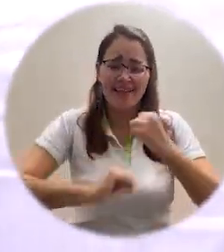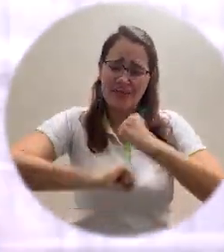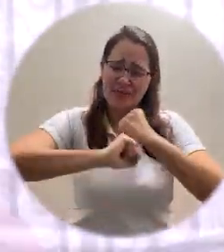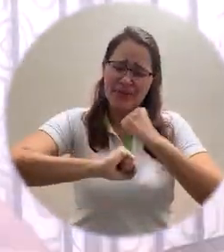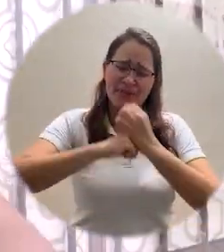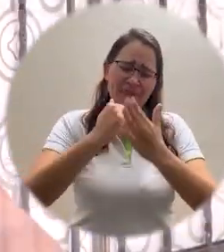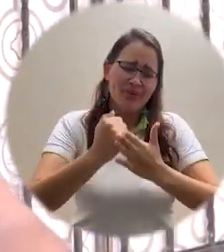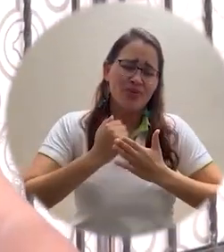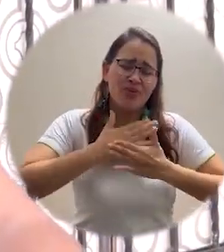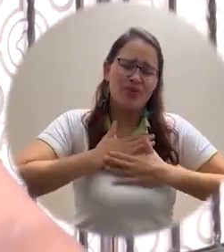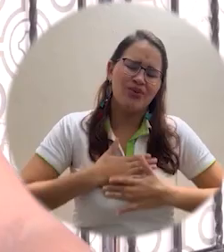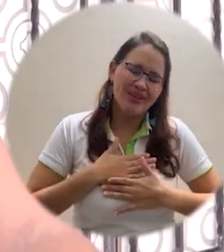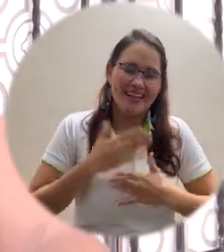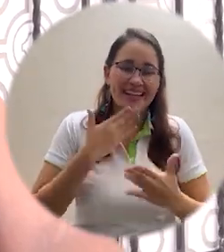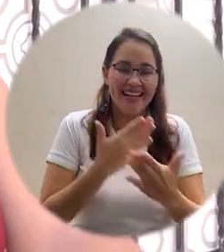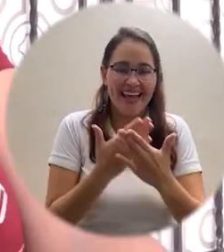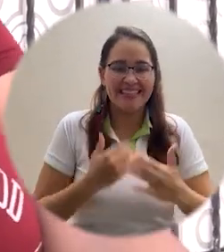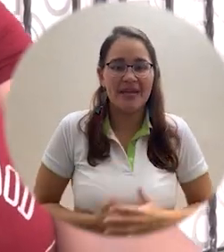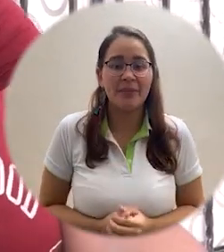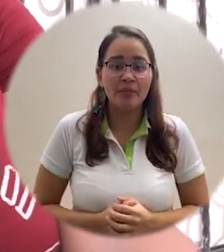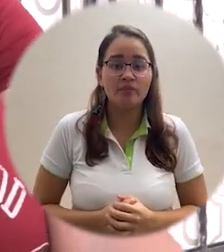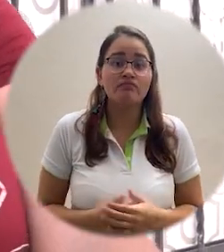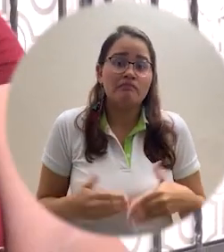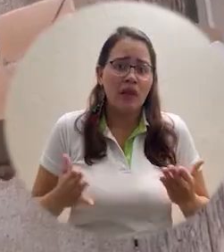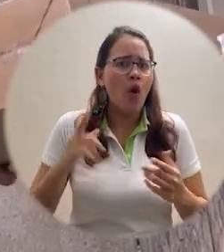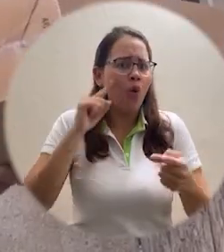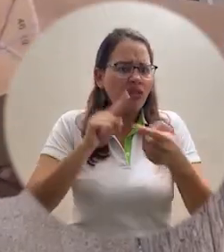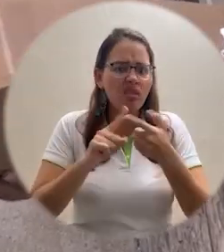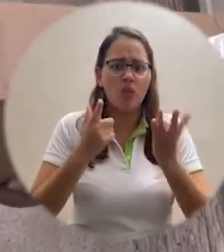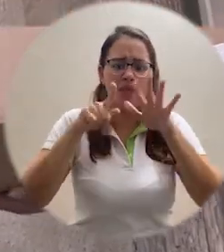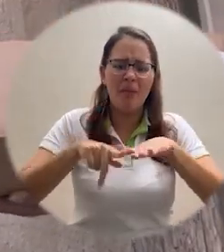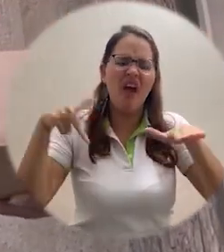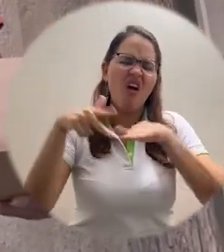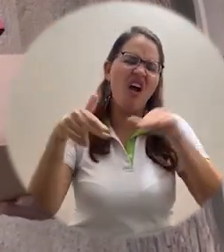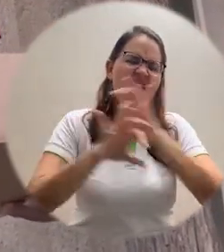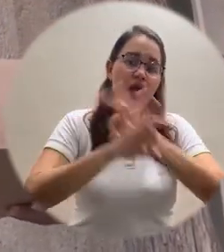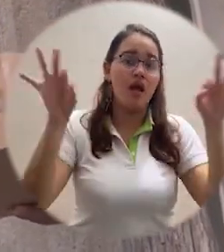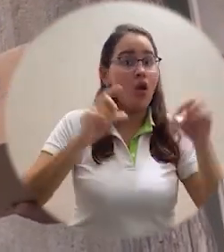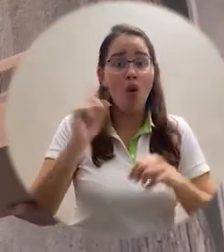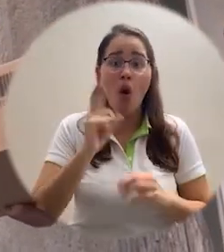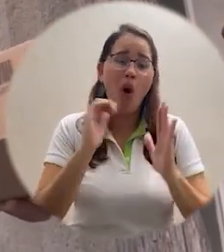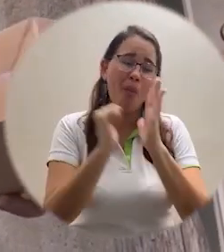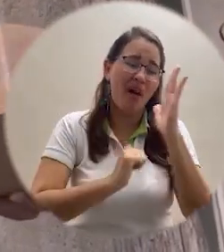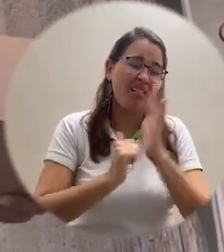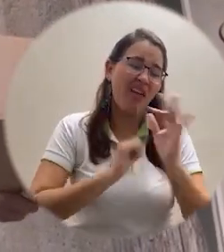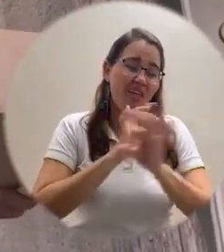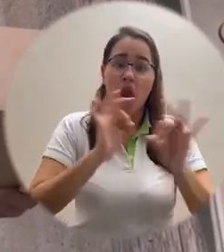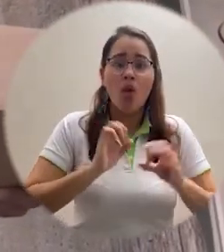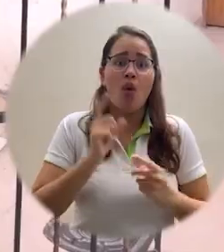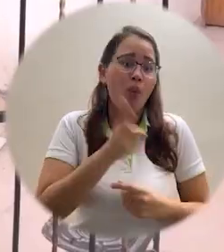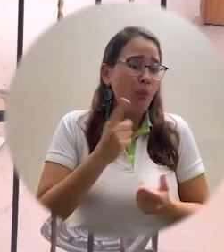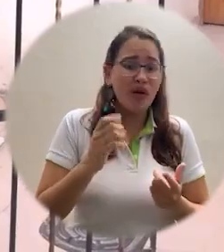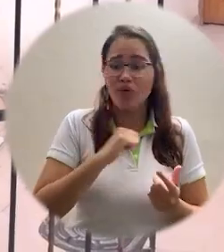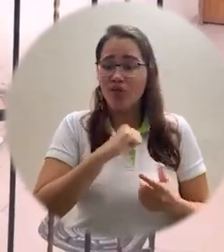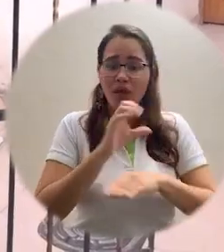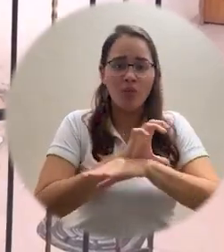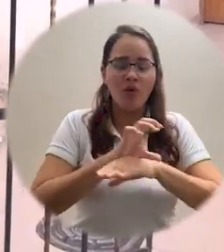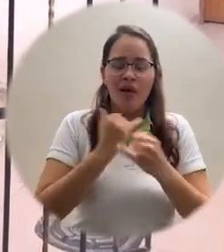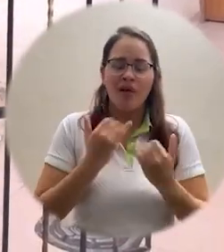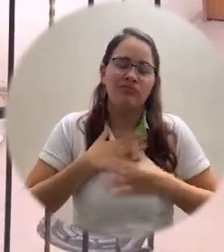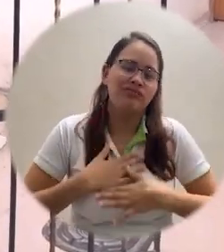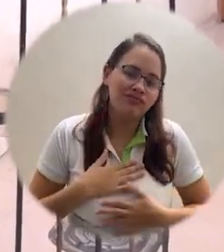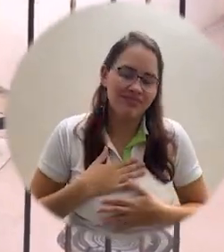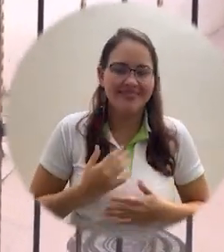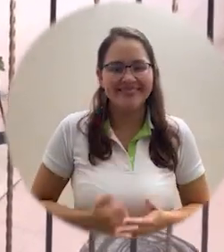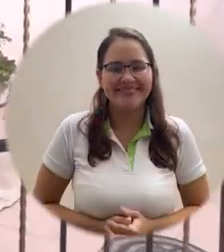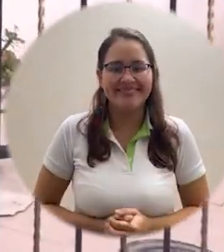Y ha sido una ayuda bastante grande que nos han brindado. Y no tomar otra medida como cancelar el semestre o tener que cancelar una materia